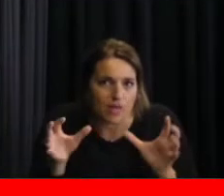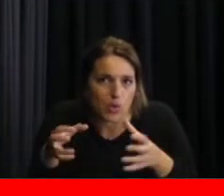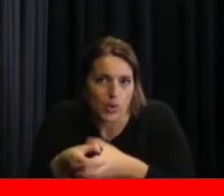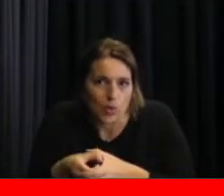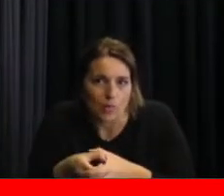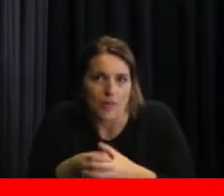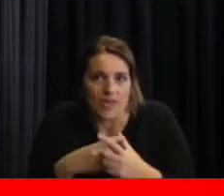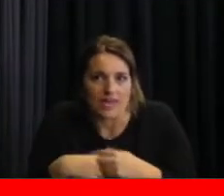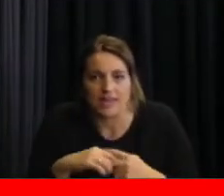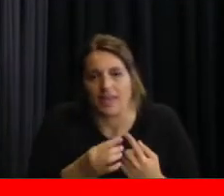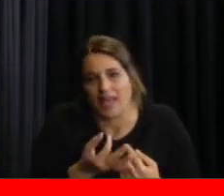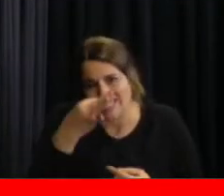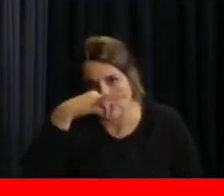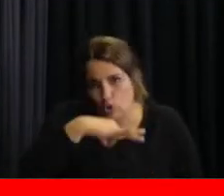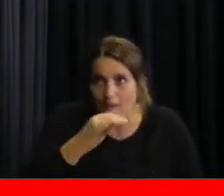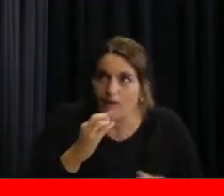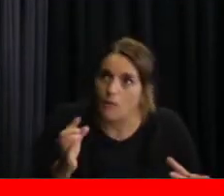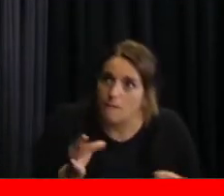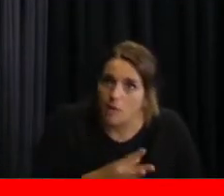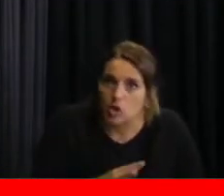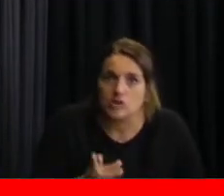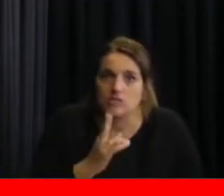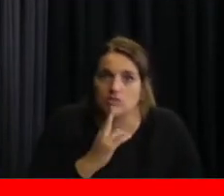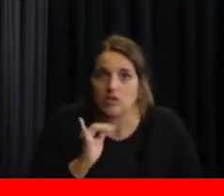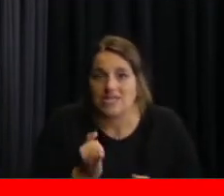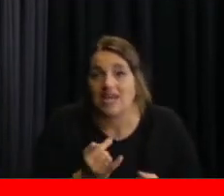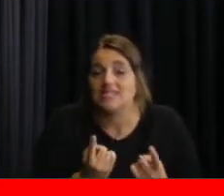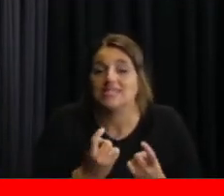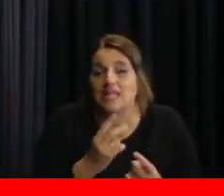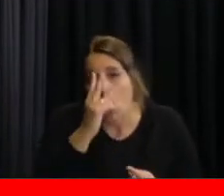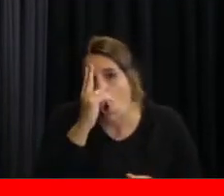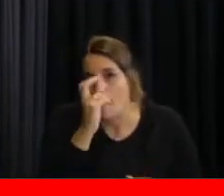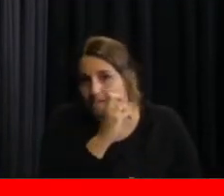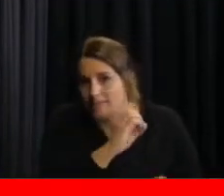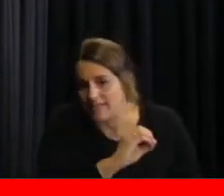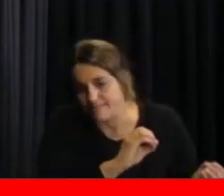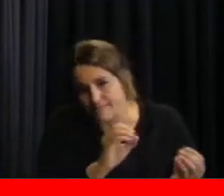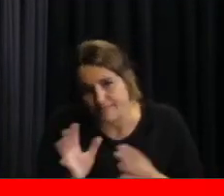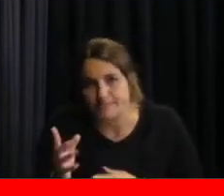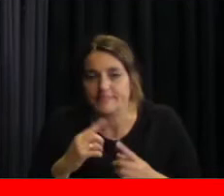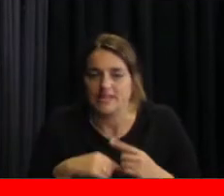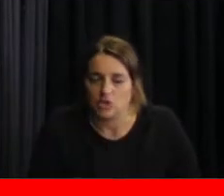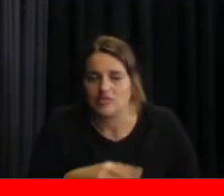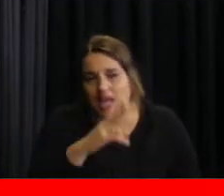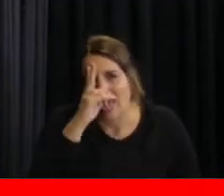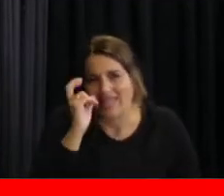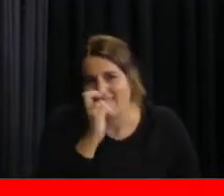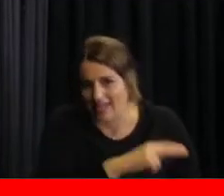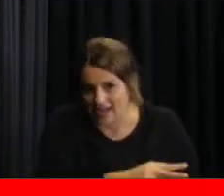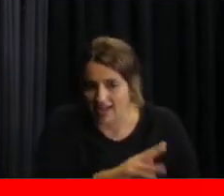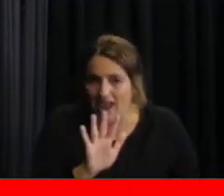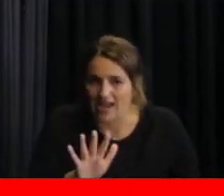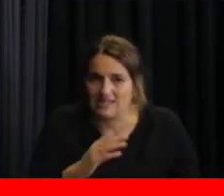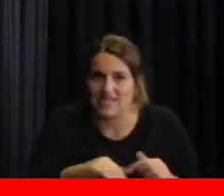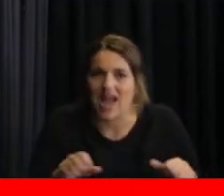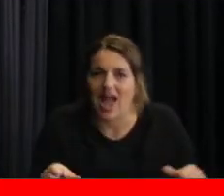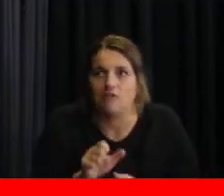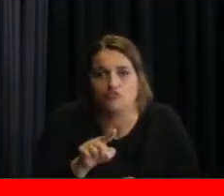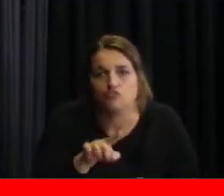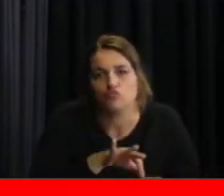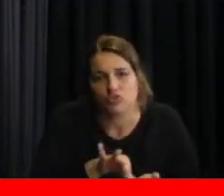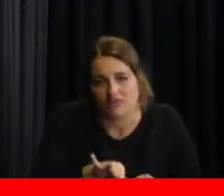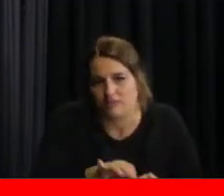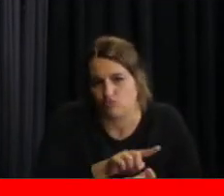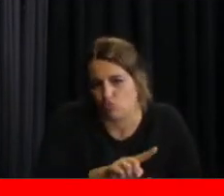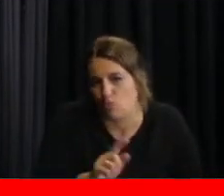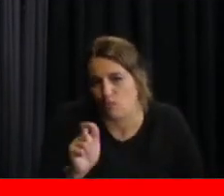determinan los hisopados y después cuando se necesiten la internación que la internación la hagan en los en los prestadores de las